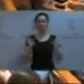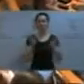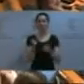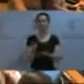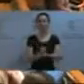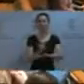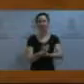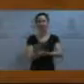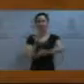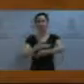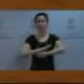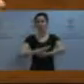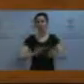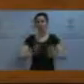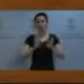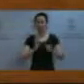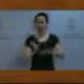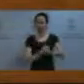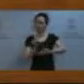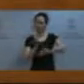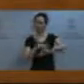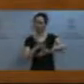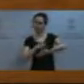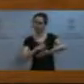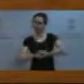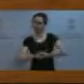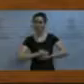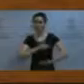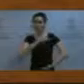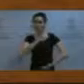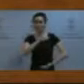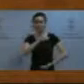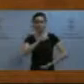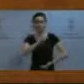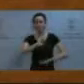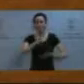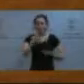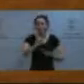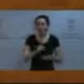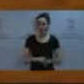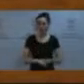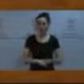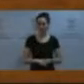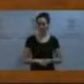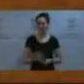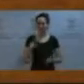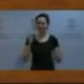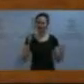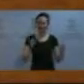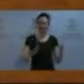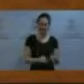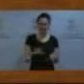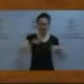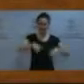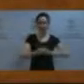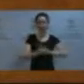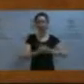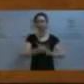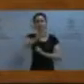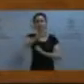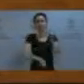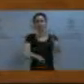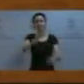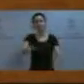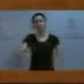recaudación, recaudar más y más. Y no es así, se lo hemos dicho más de una ocasión, señora consejera. Aquí hablamos de personas y hablamos de